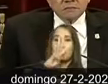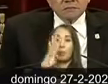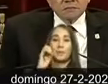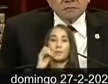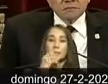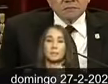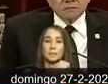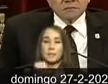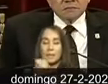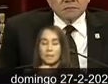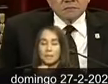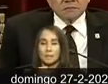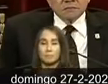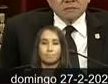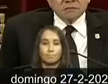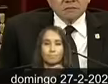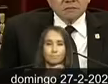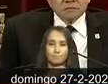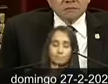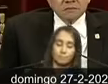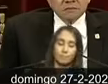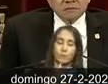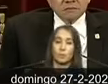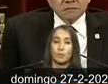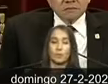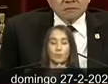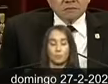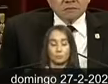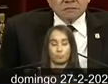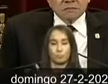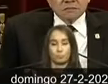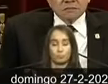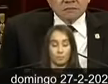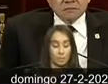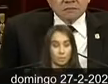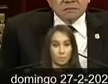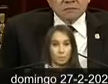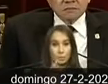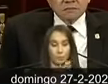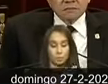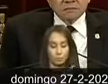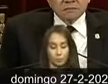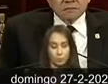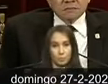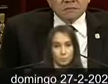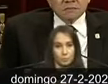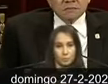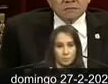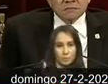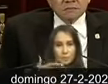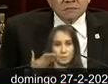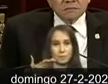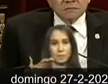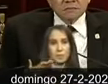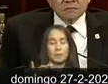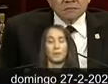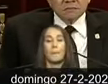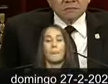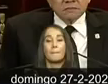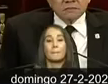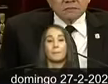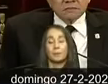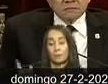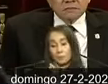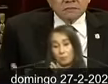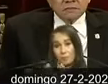años. Por ello, ante esta distorsión de precios por la pandemia y los últimos eventos bélicos entre